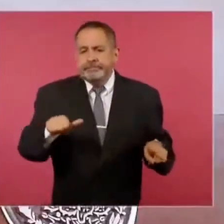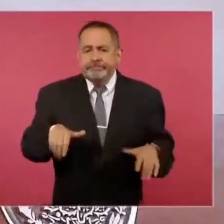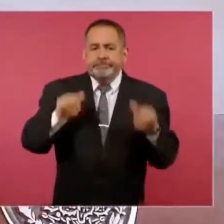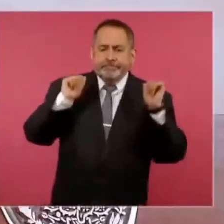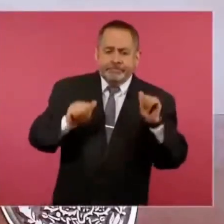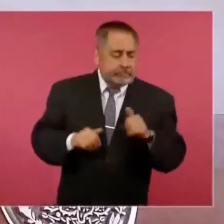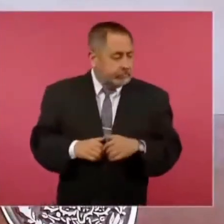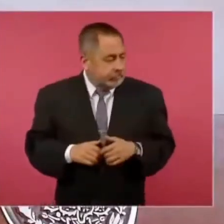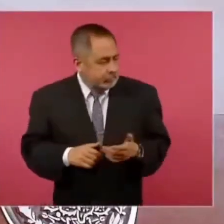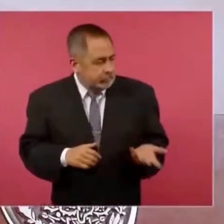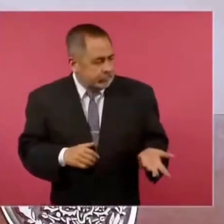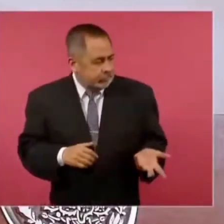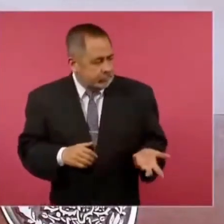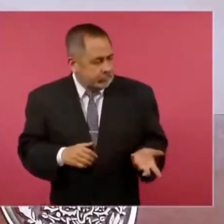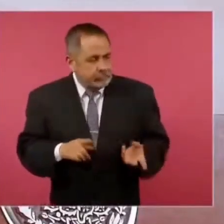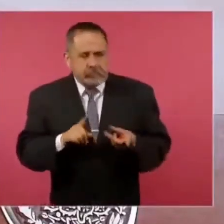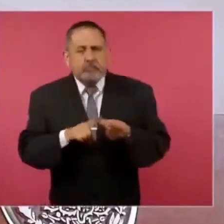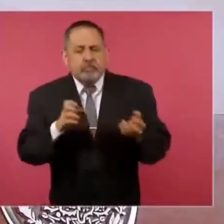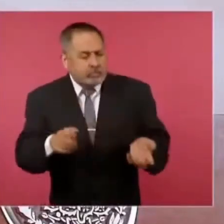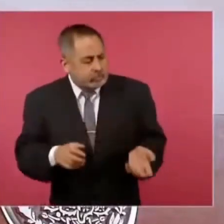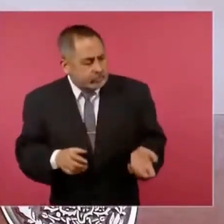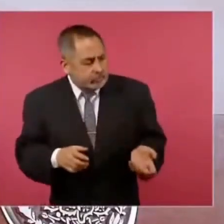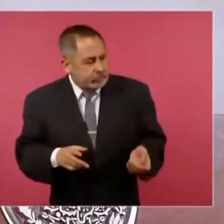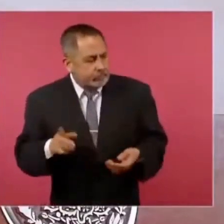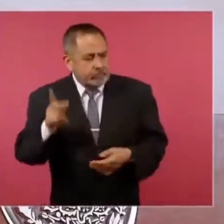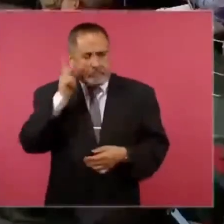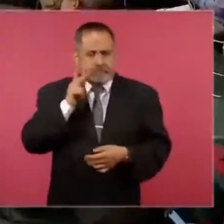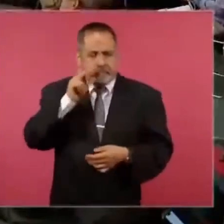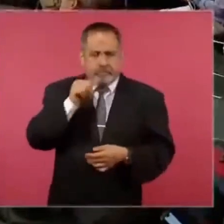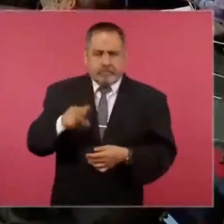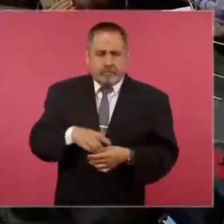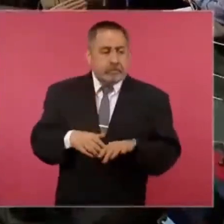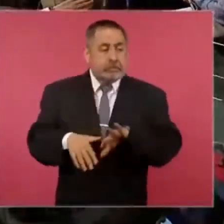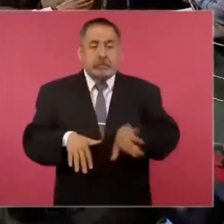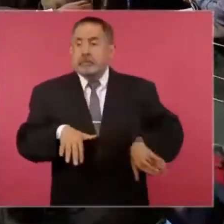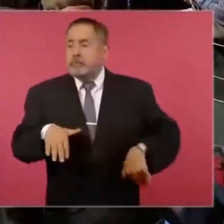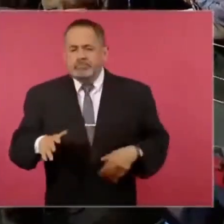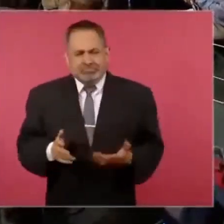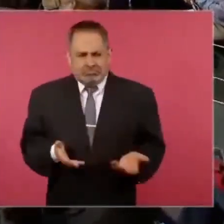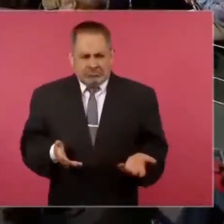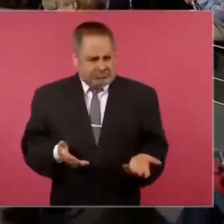pues no se probó nada. No es que le haya yo dado la vuelta,